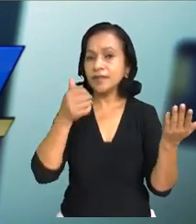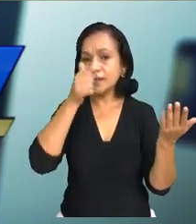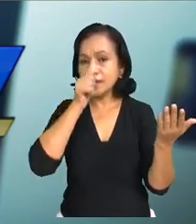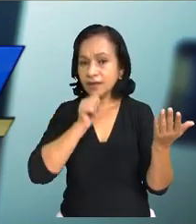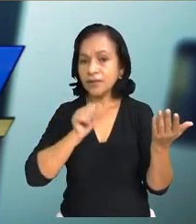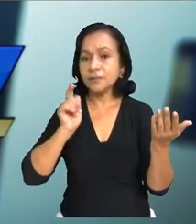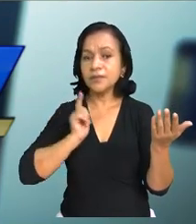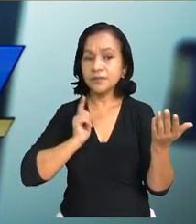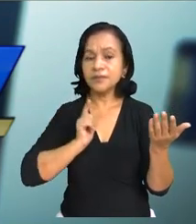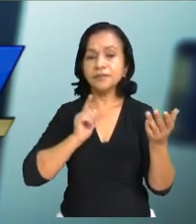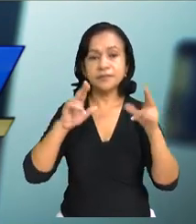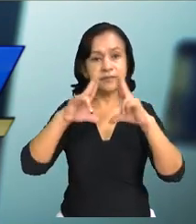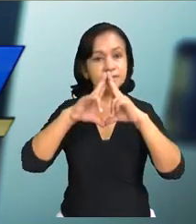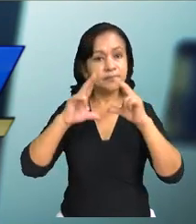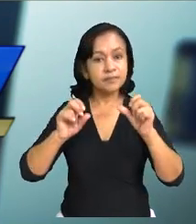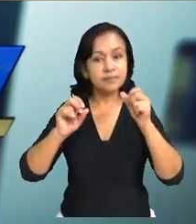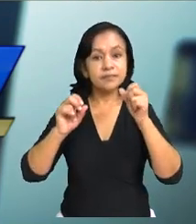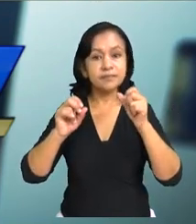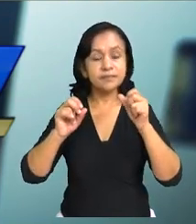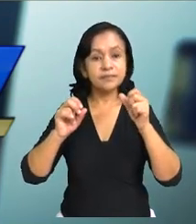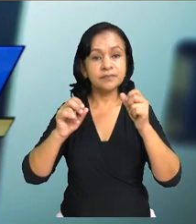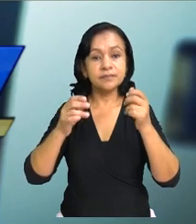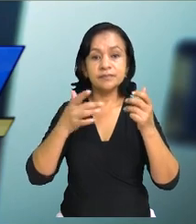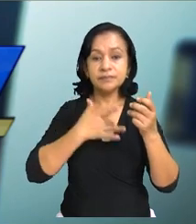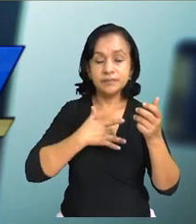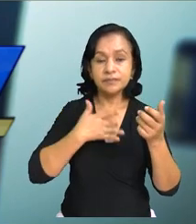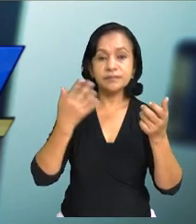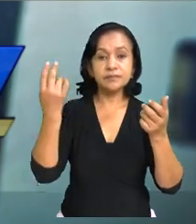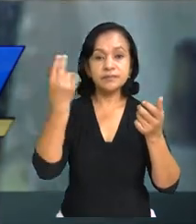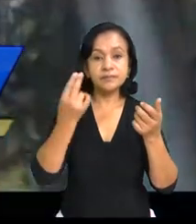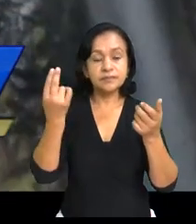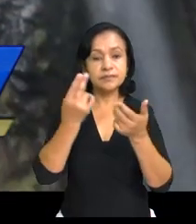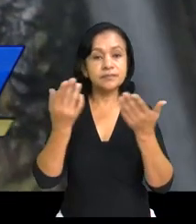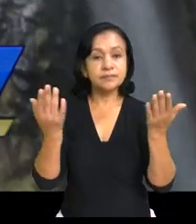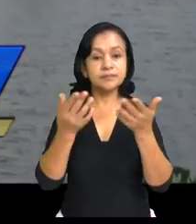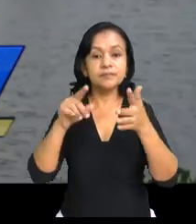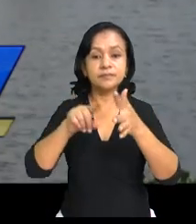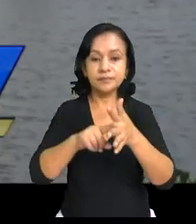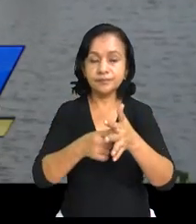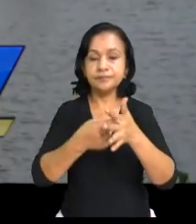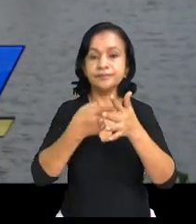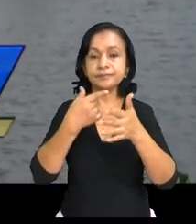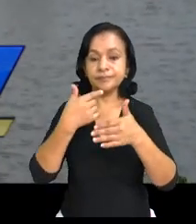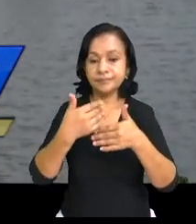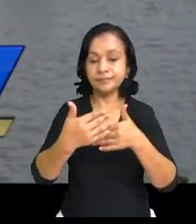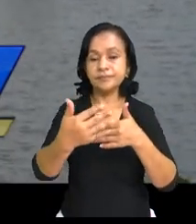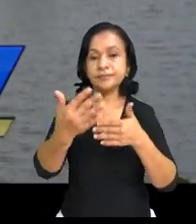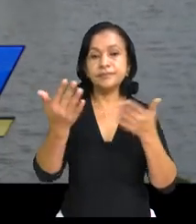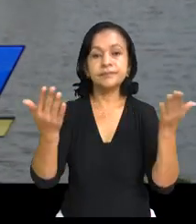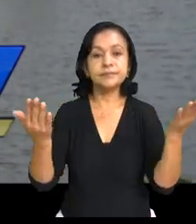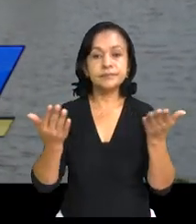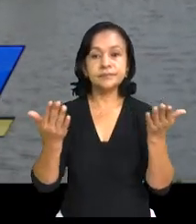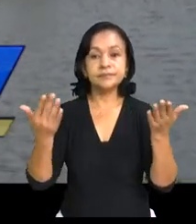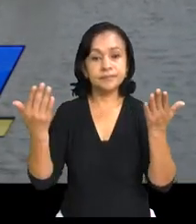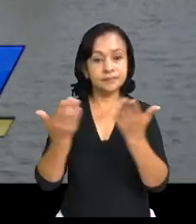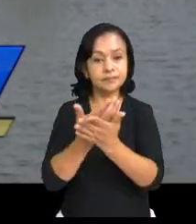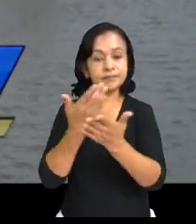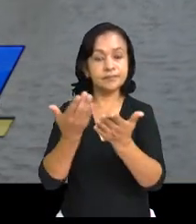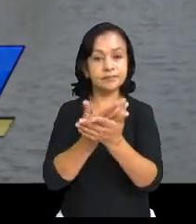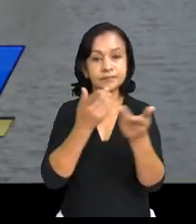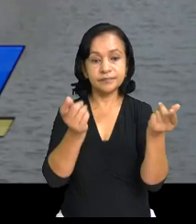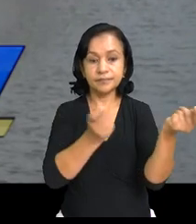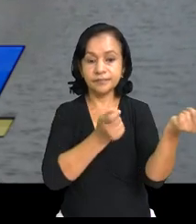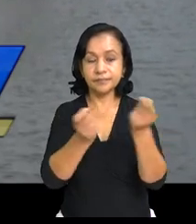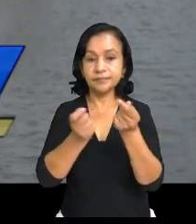que nos produce el país, cuál es la demanda, cuáles son los usos, y a partir de ahí preparación de nuevos ajustes de